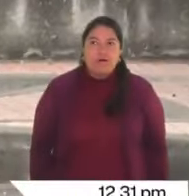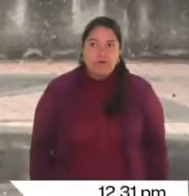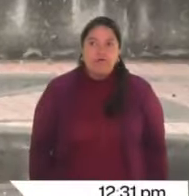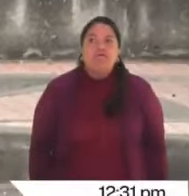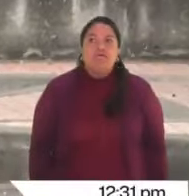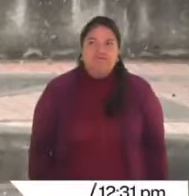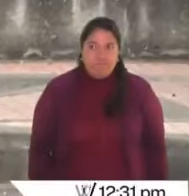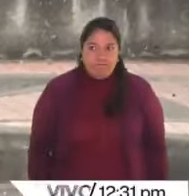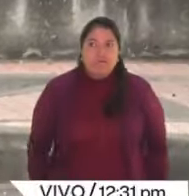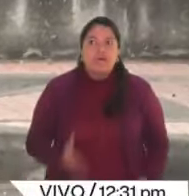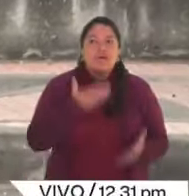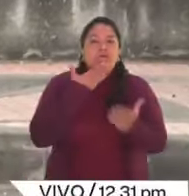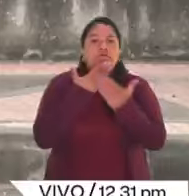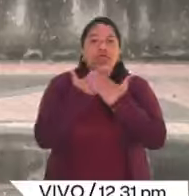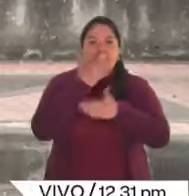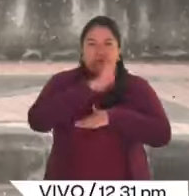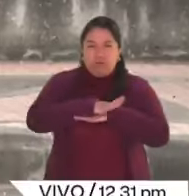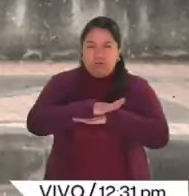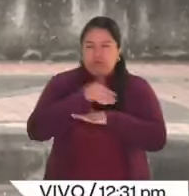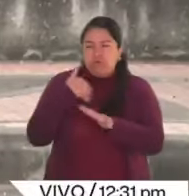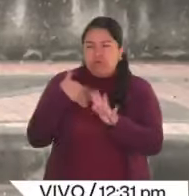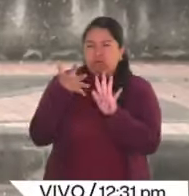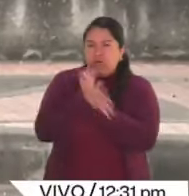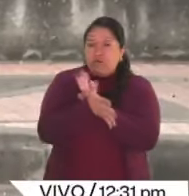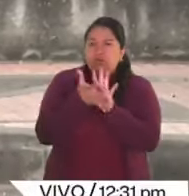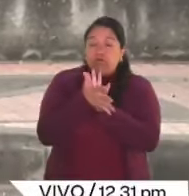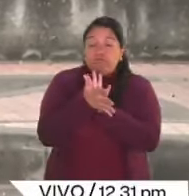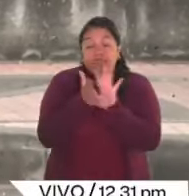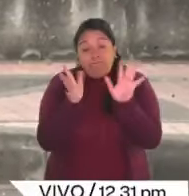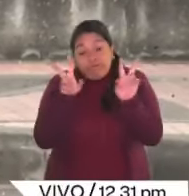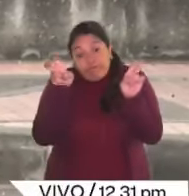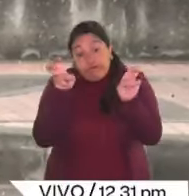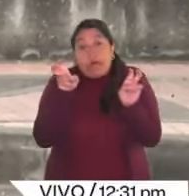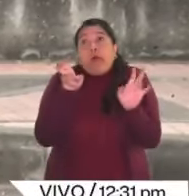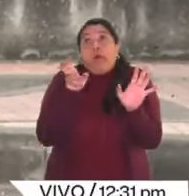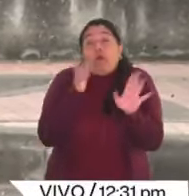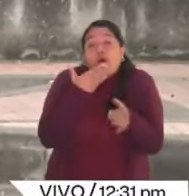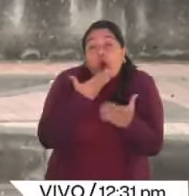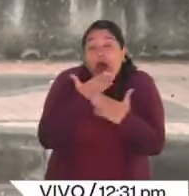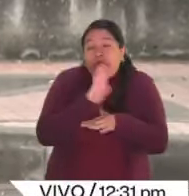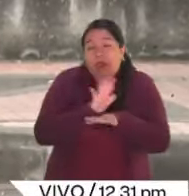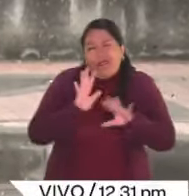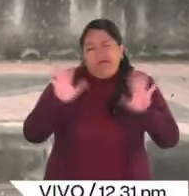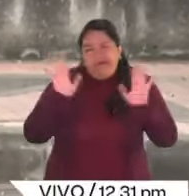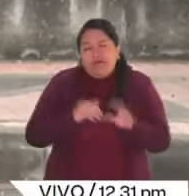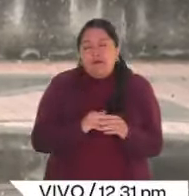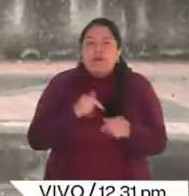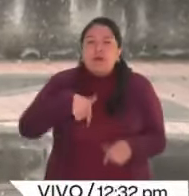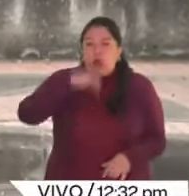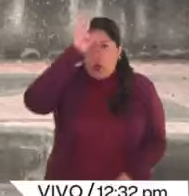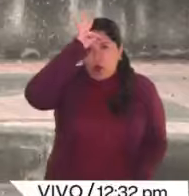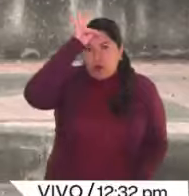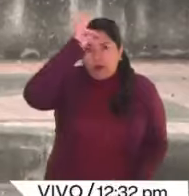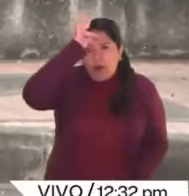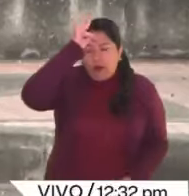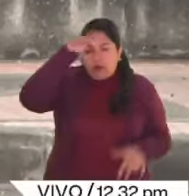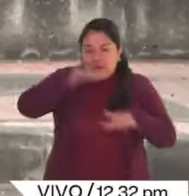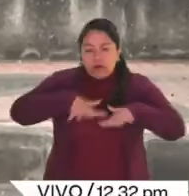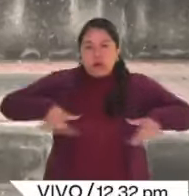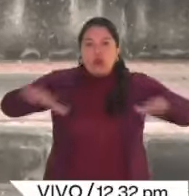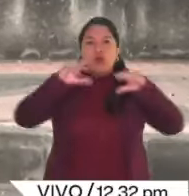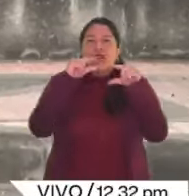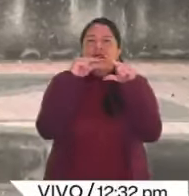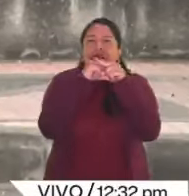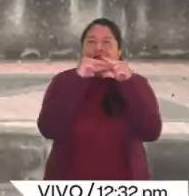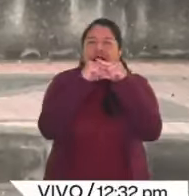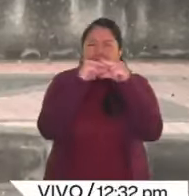Paola, ¿qué tal? Buenas tardes, si es que se puede decir así. Pues mire, lo que nos informan desde el hospital, desde donde los saludo, el Tintal, es